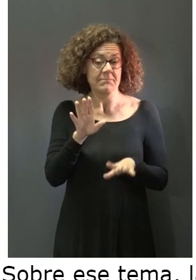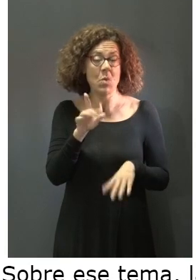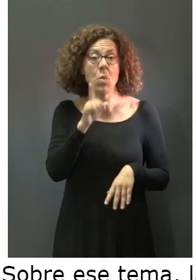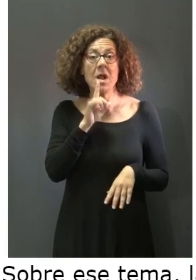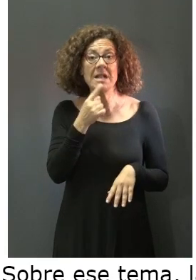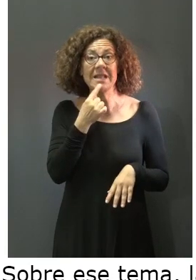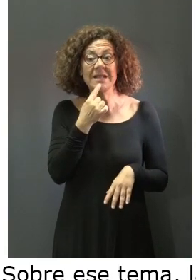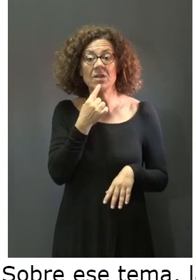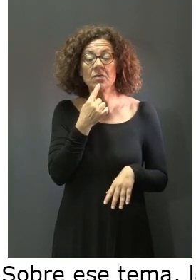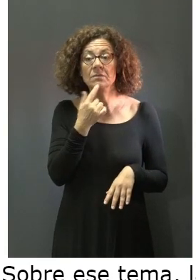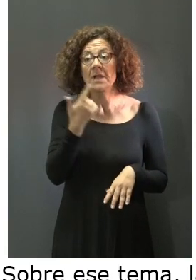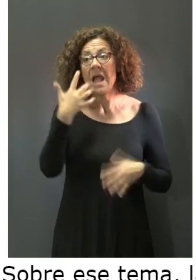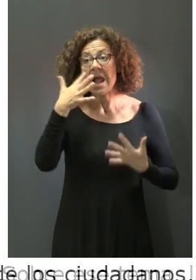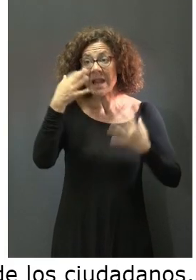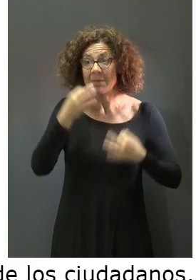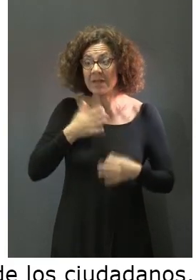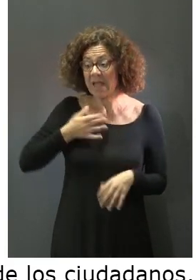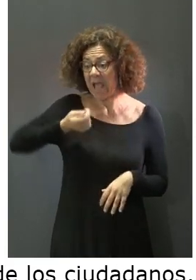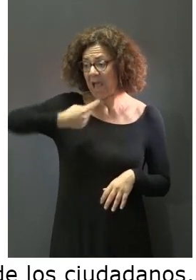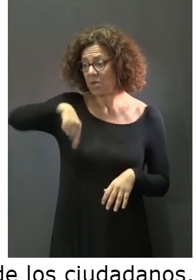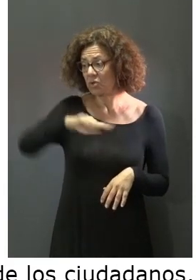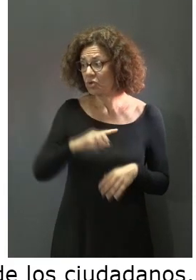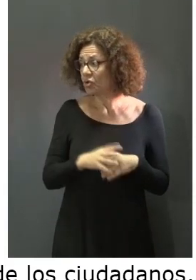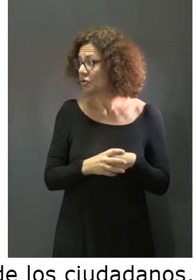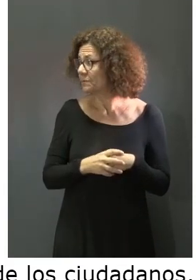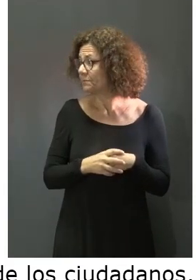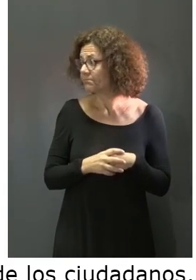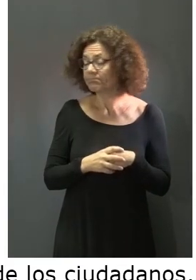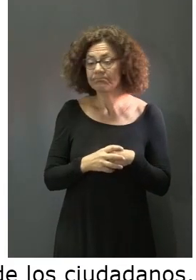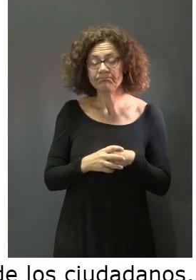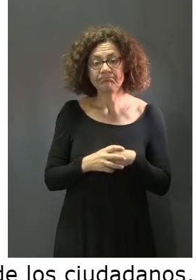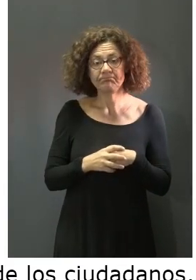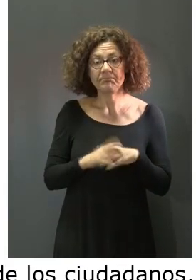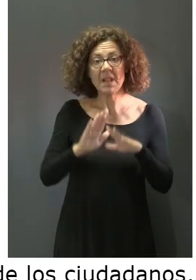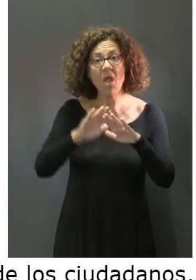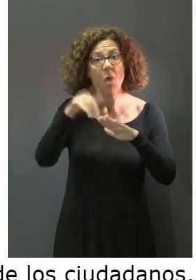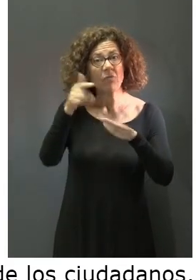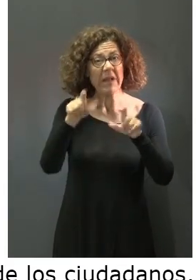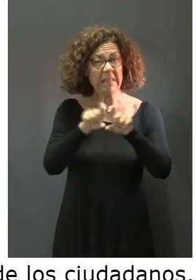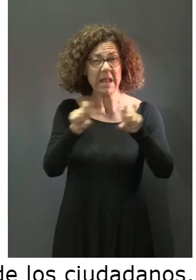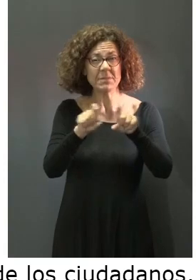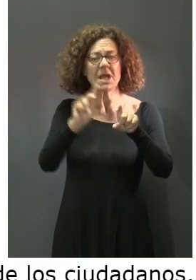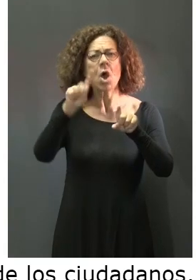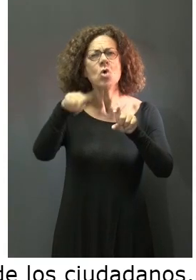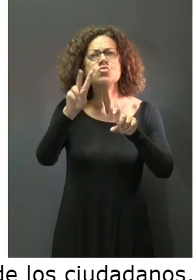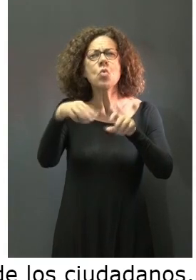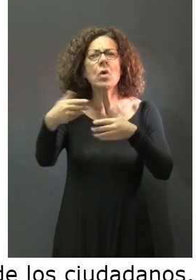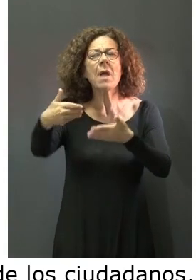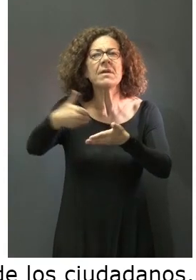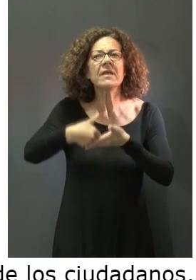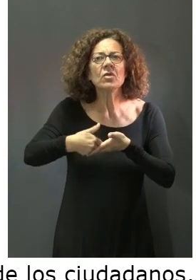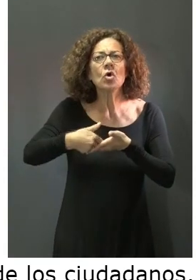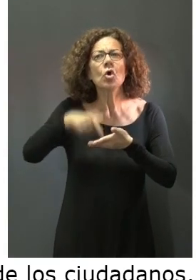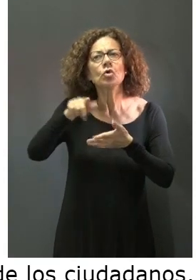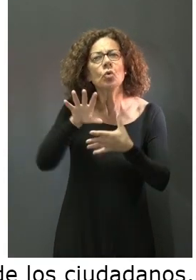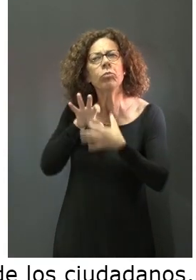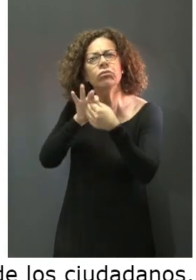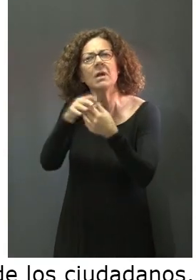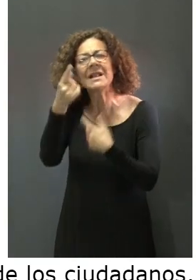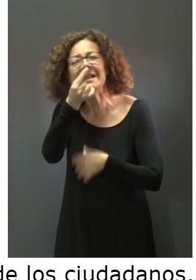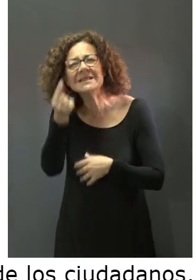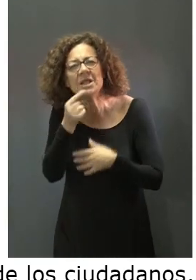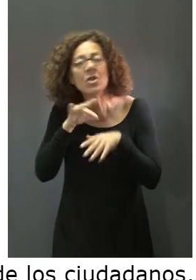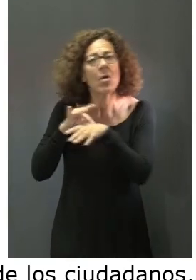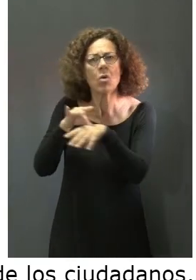comentáis, realmente a nosotros desde fuera nunca nos han pedido diseñanos, pon énfasis en el diseño de